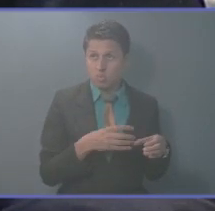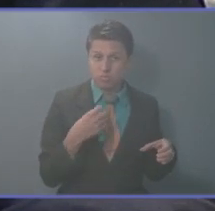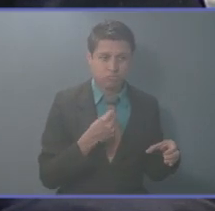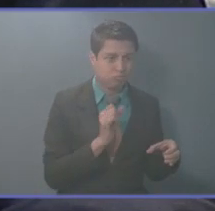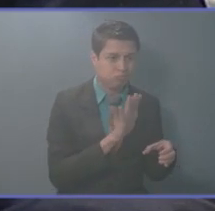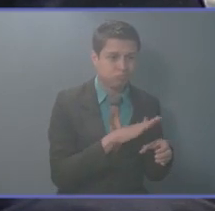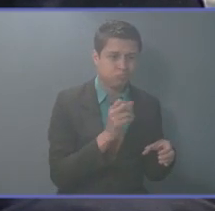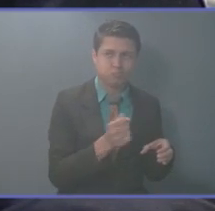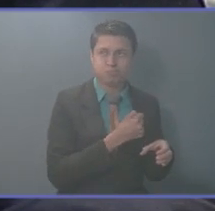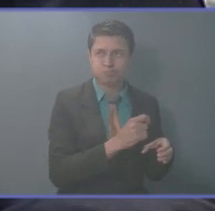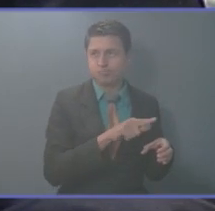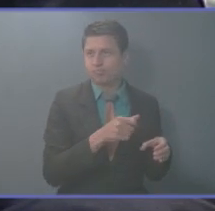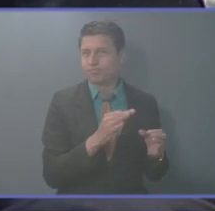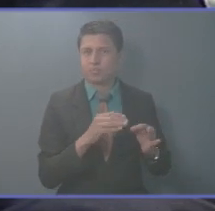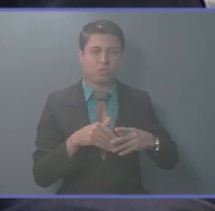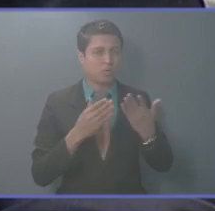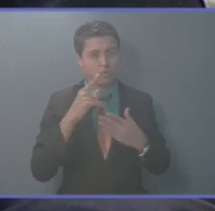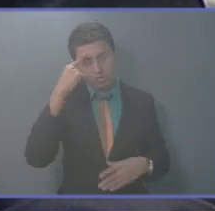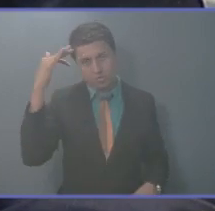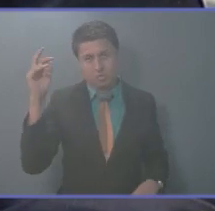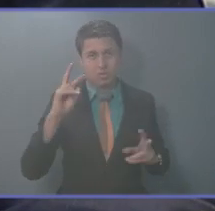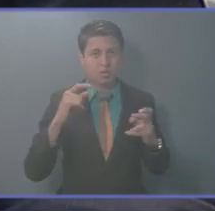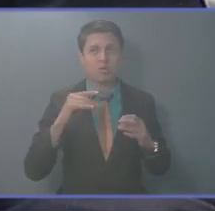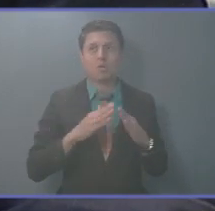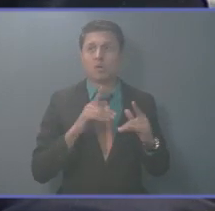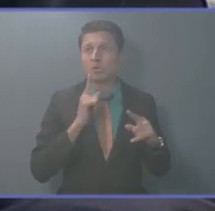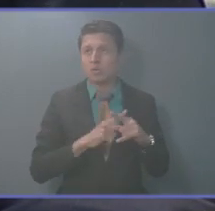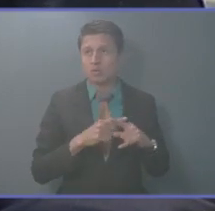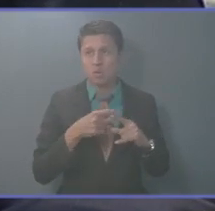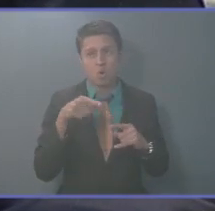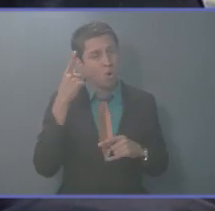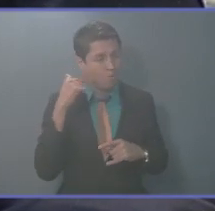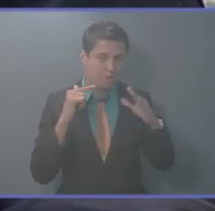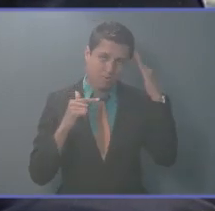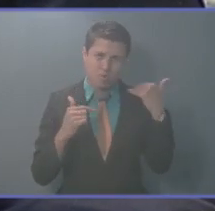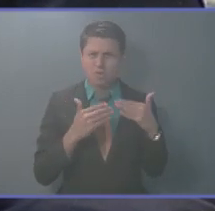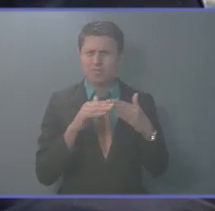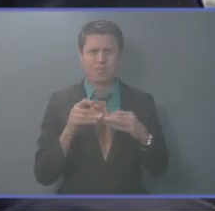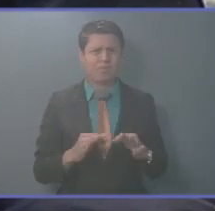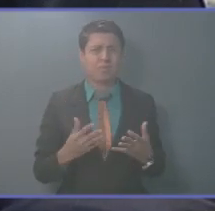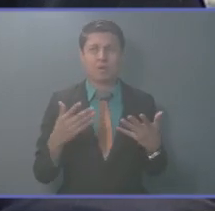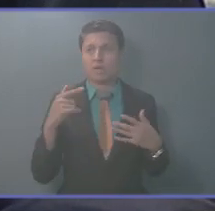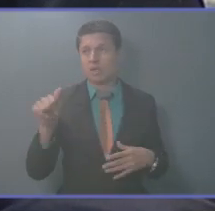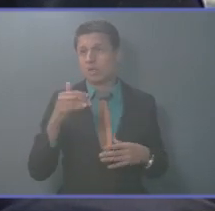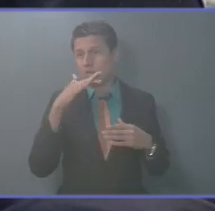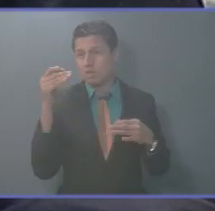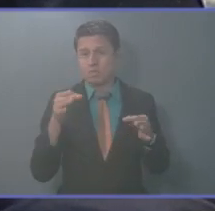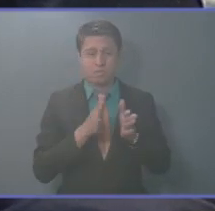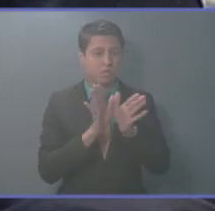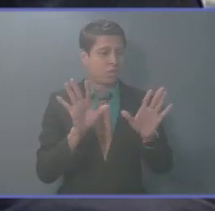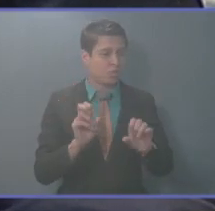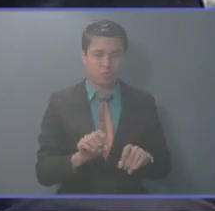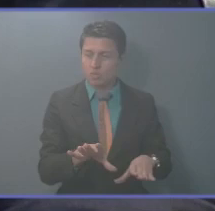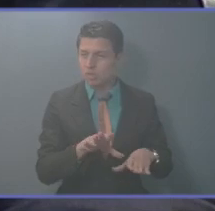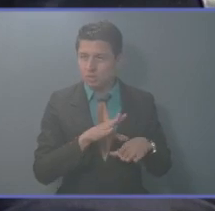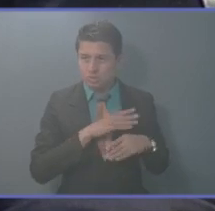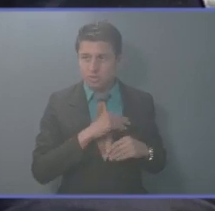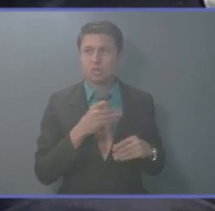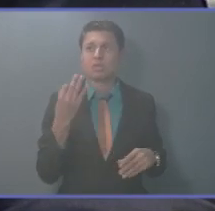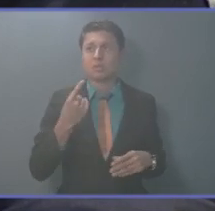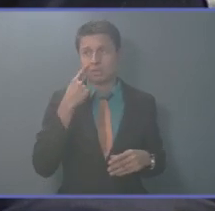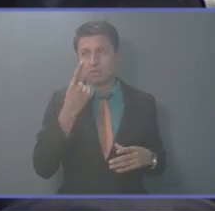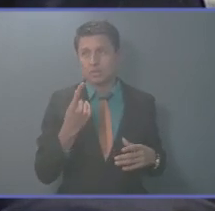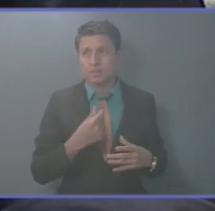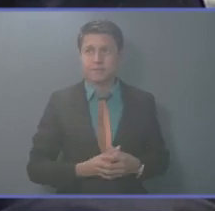motivos políticos, raciales, nacionales, étnicos, culturales, religiosos, de género u otros motivos universalmente reconocidos como inaceptables con arreglo al